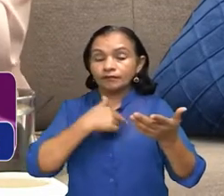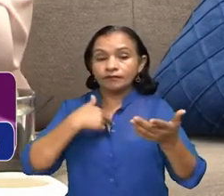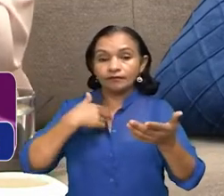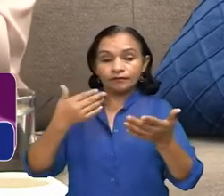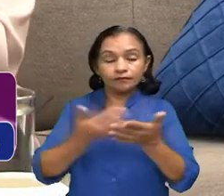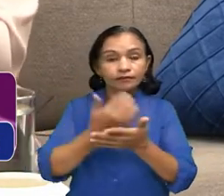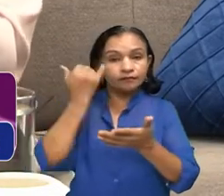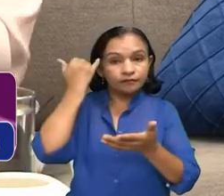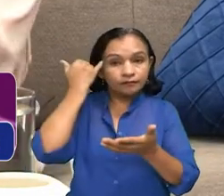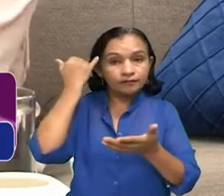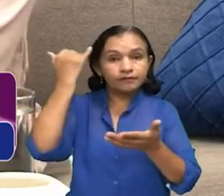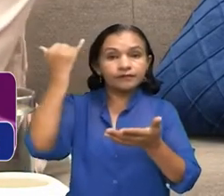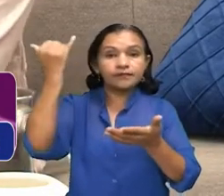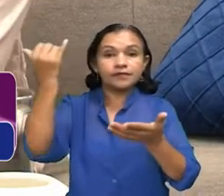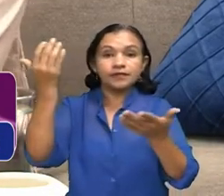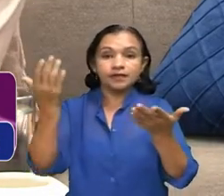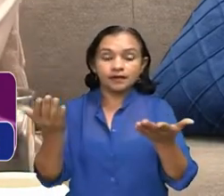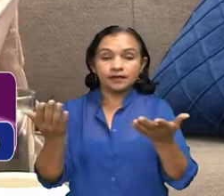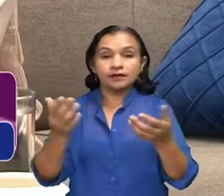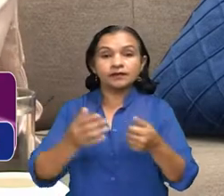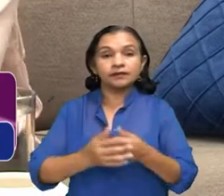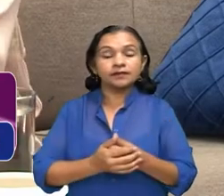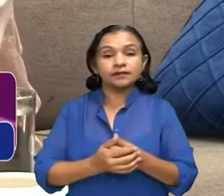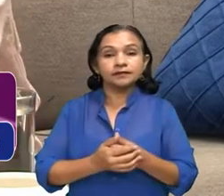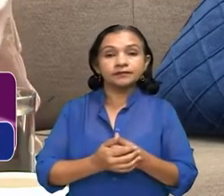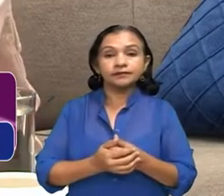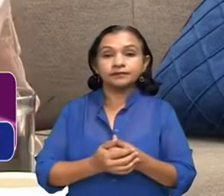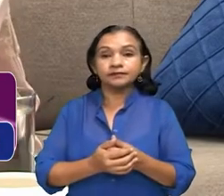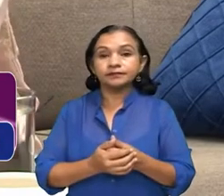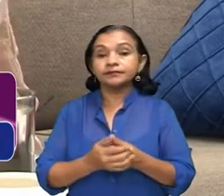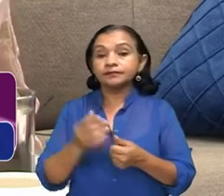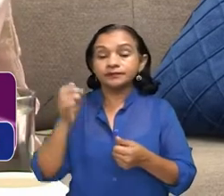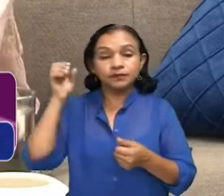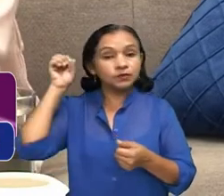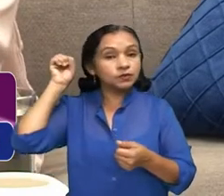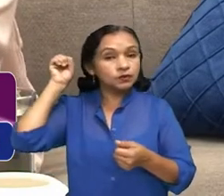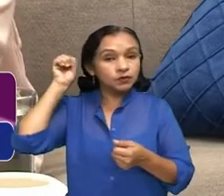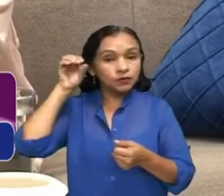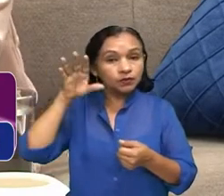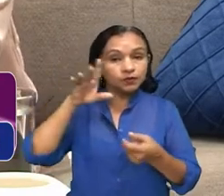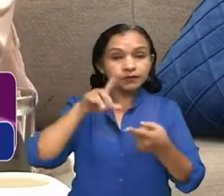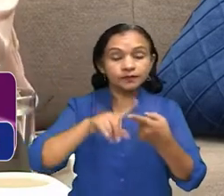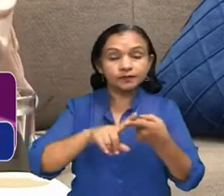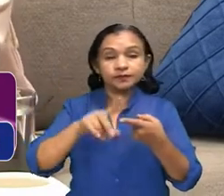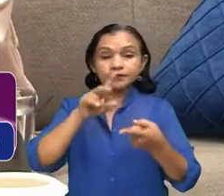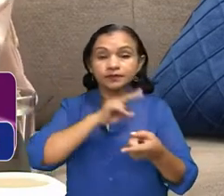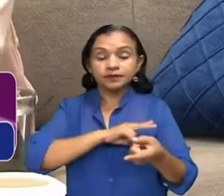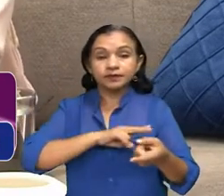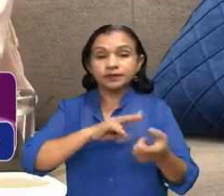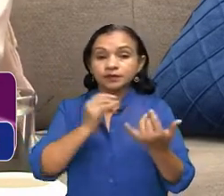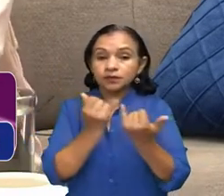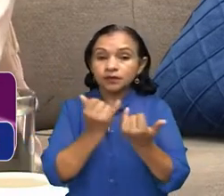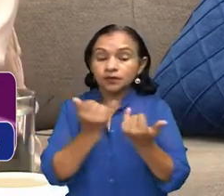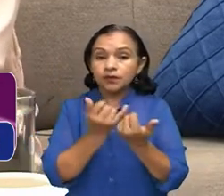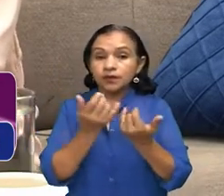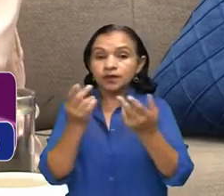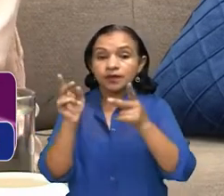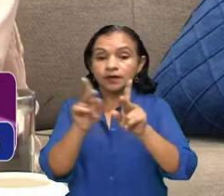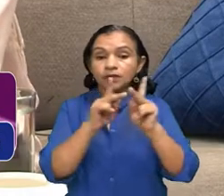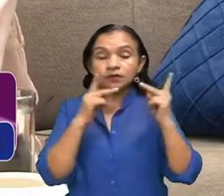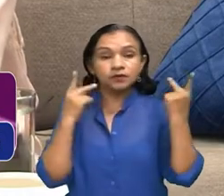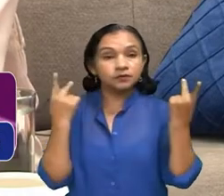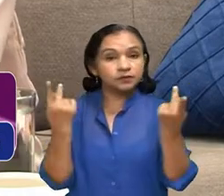ideas, ¿verdad? Das un tipo de turismo, darle ese valor, esa identidad a los